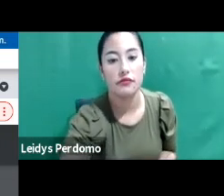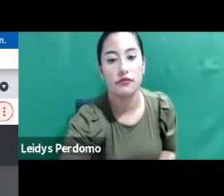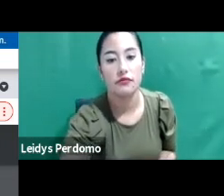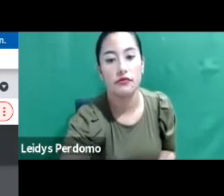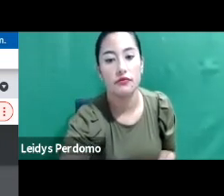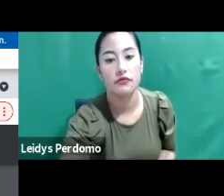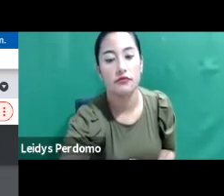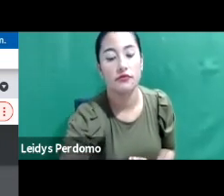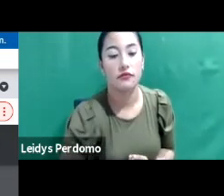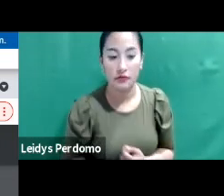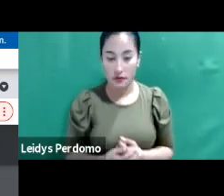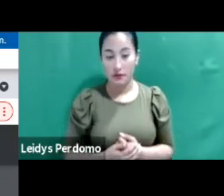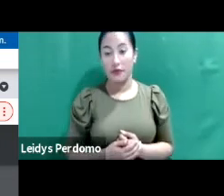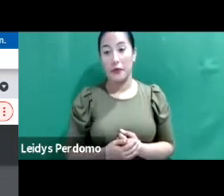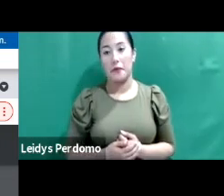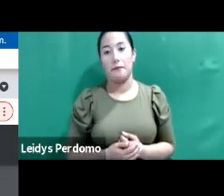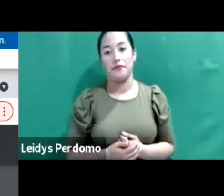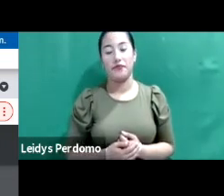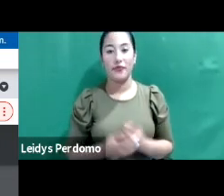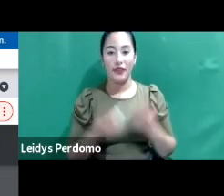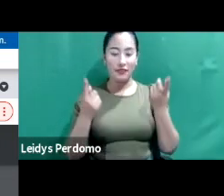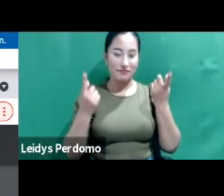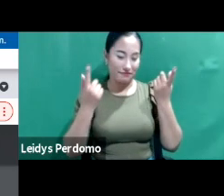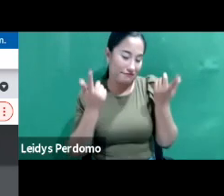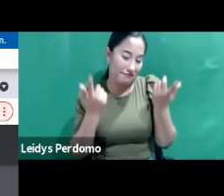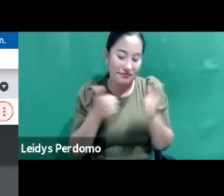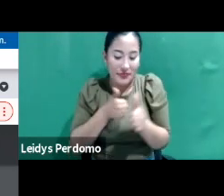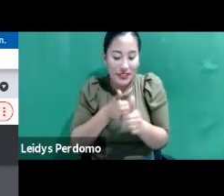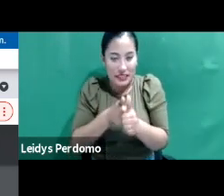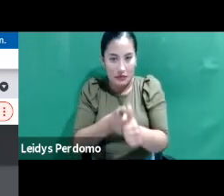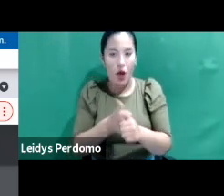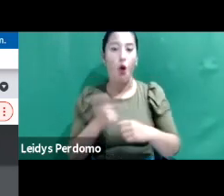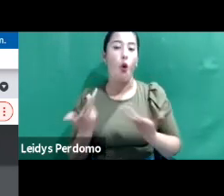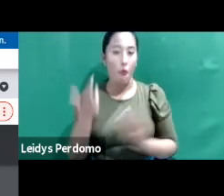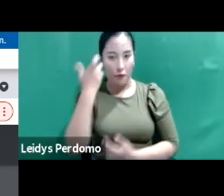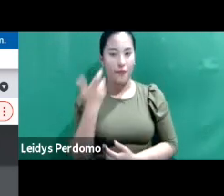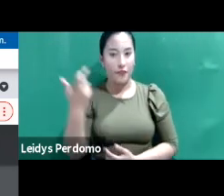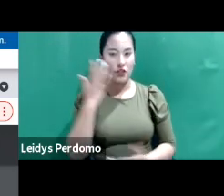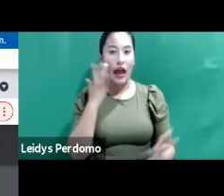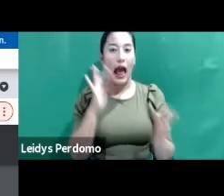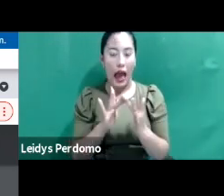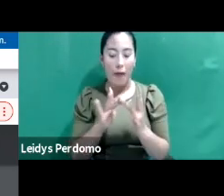de las intervenciones que vamos a hacer desde un profesional idóneo para el manejo del caso.